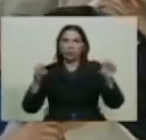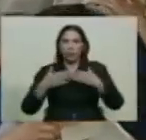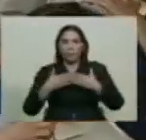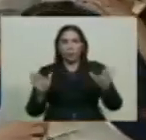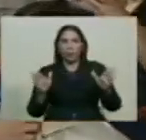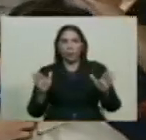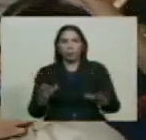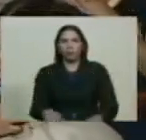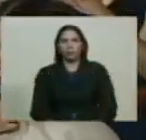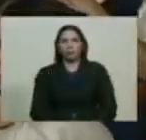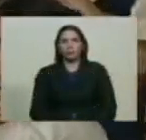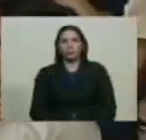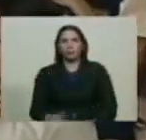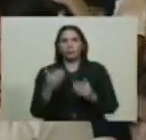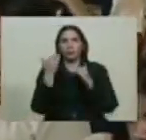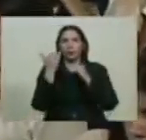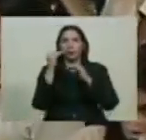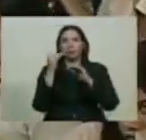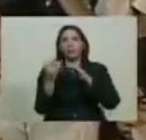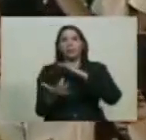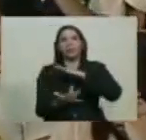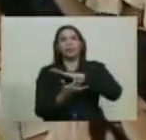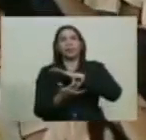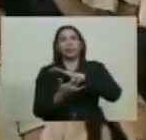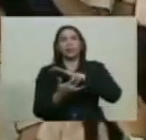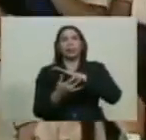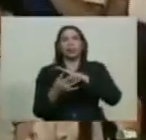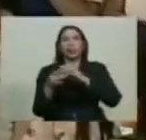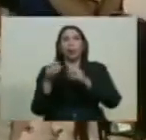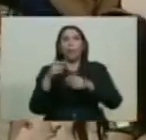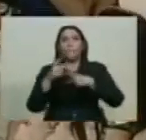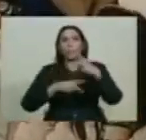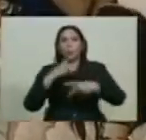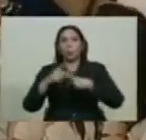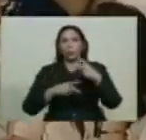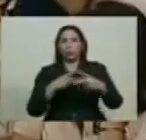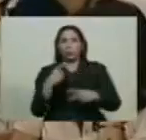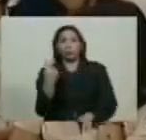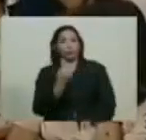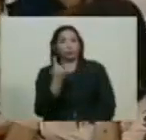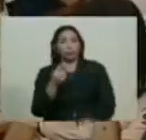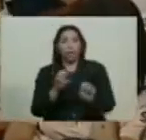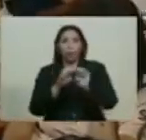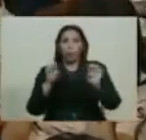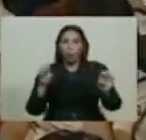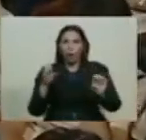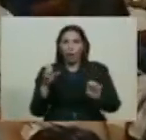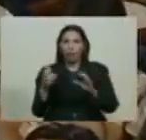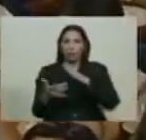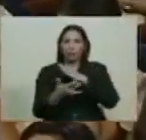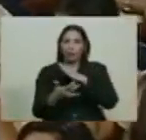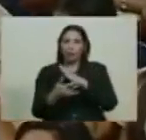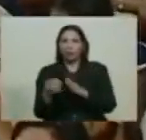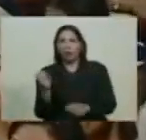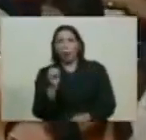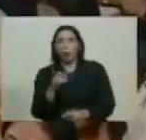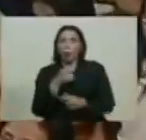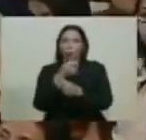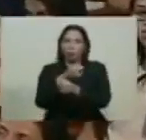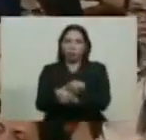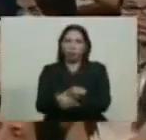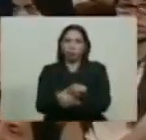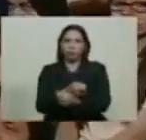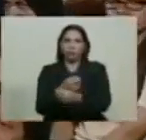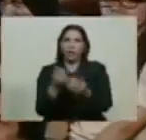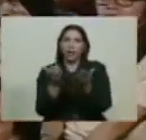un componente técnico productivo. Es decir, que no solo sean las escuelas técnicas o los egresados de las escuelas